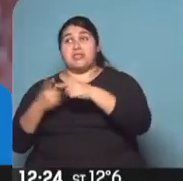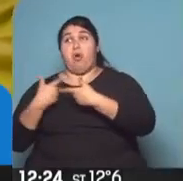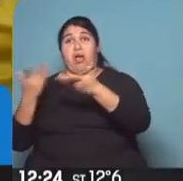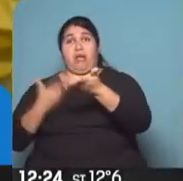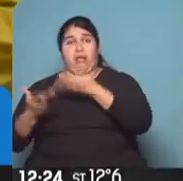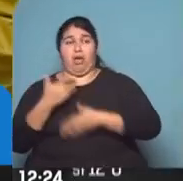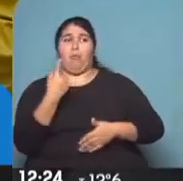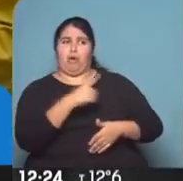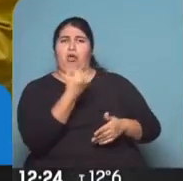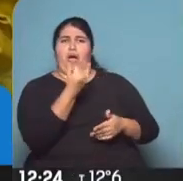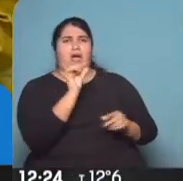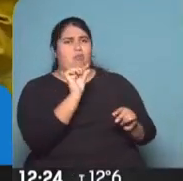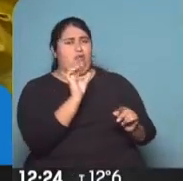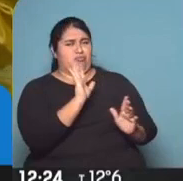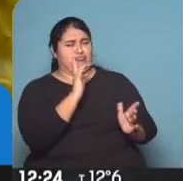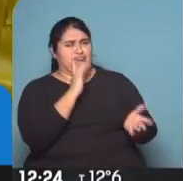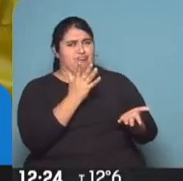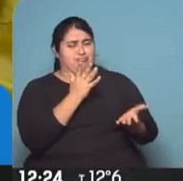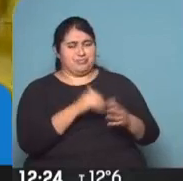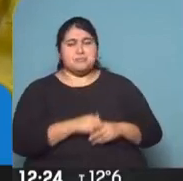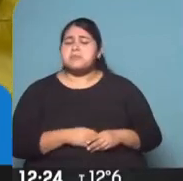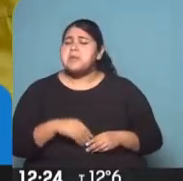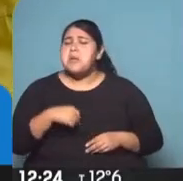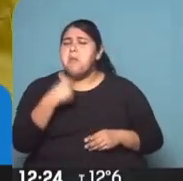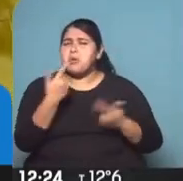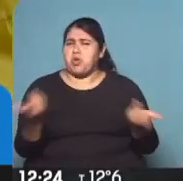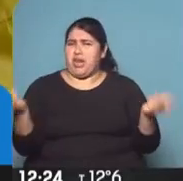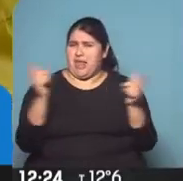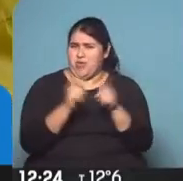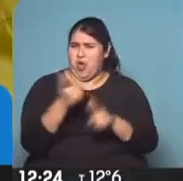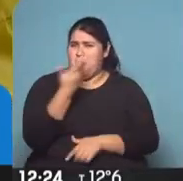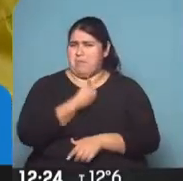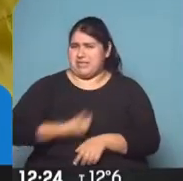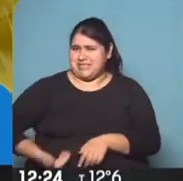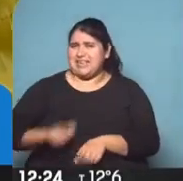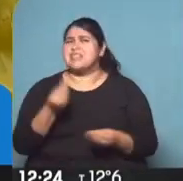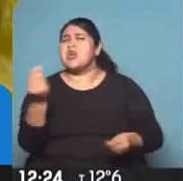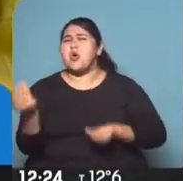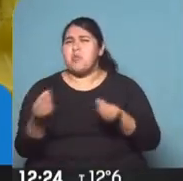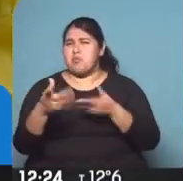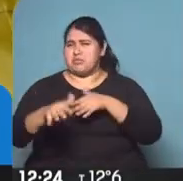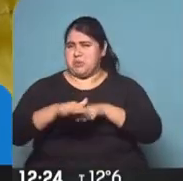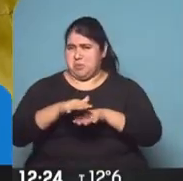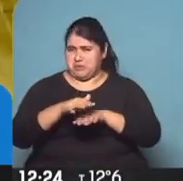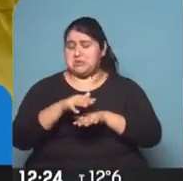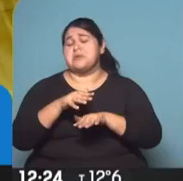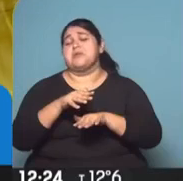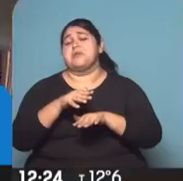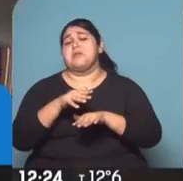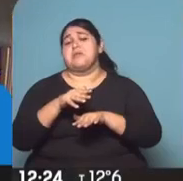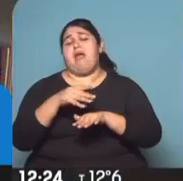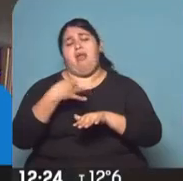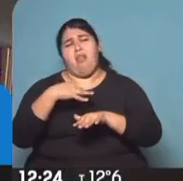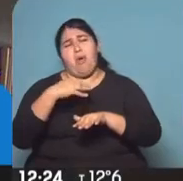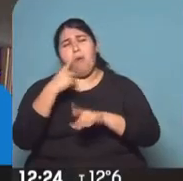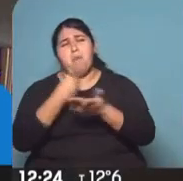dijo martín que se va a reunir el presidente con los empresarios para explicar cómo van a ser las condiciones porque por supuesto supongo que hay que acomodar hay que